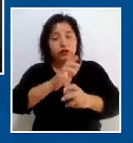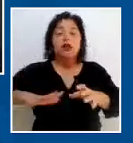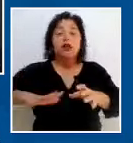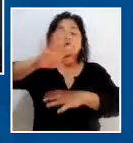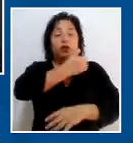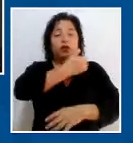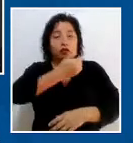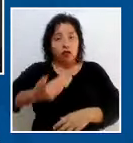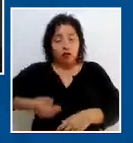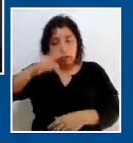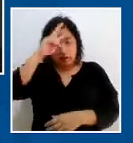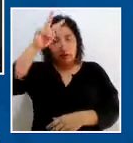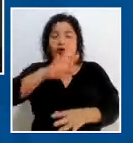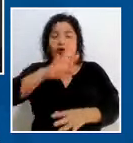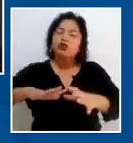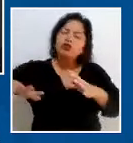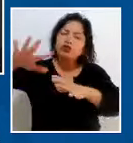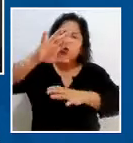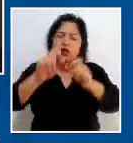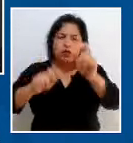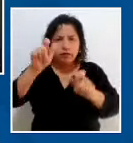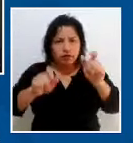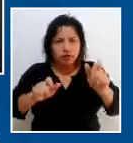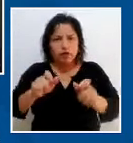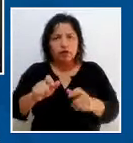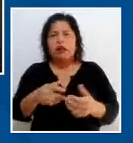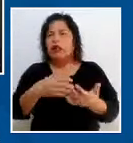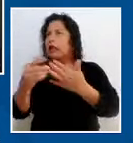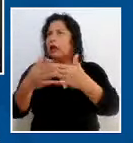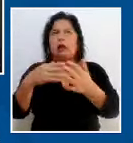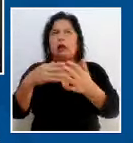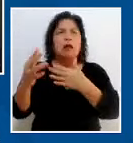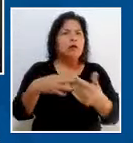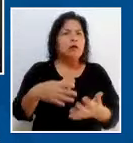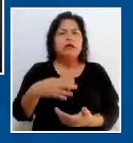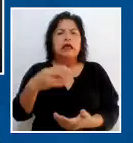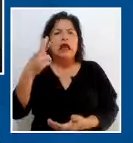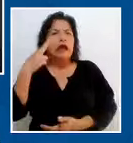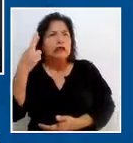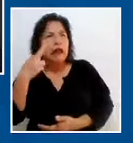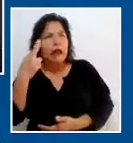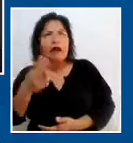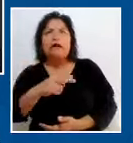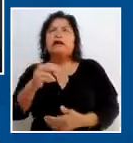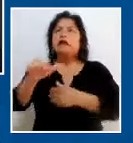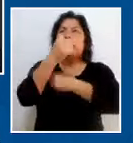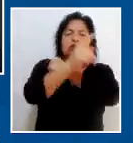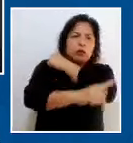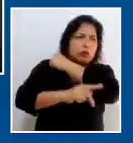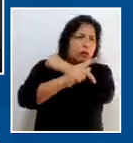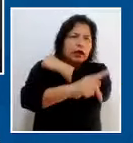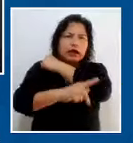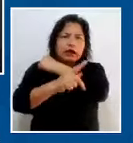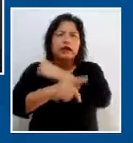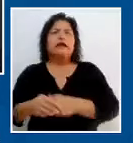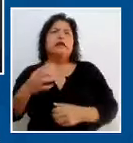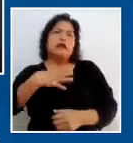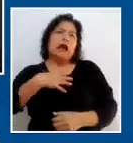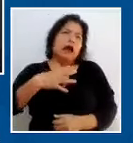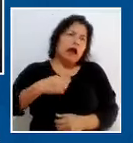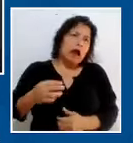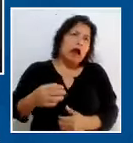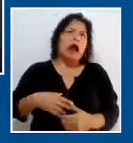peruano que todas las personas, ¿no?, sin ningún tipo de distinción por nacionalidad, raza, edad, no,